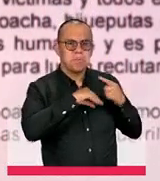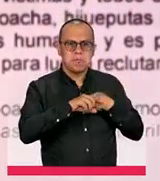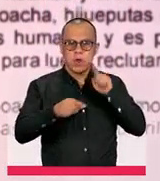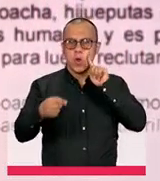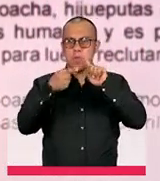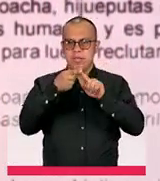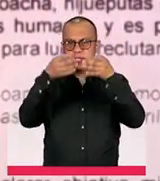amenazas